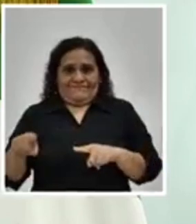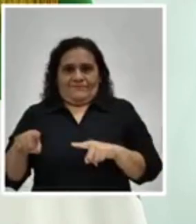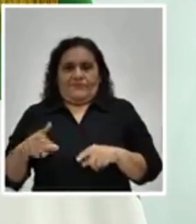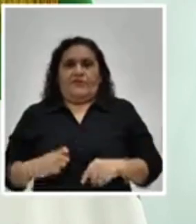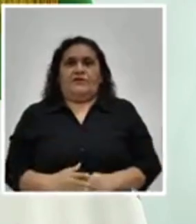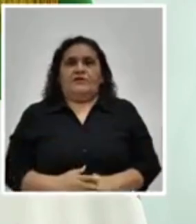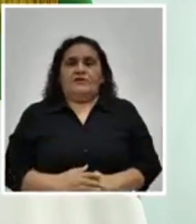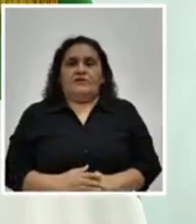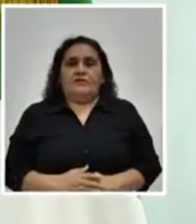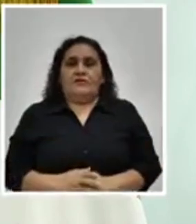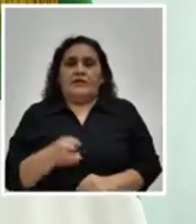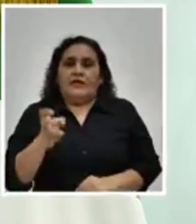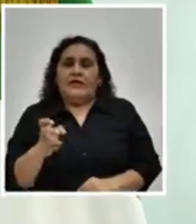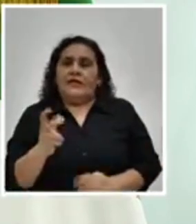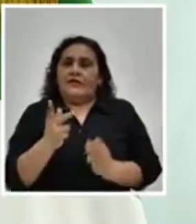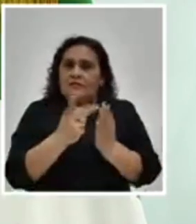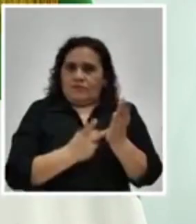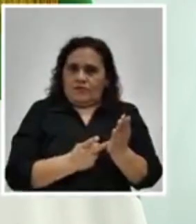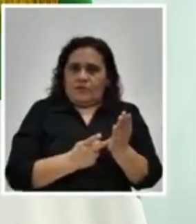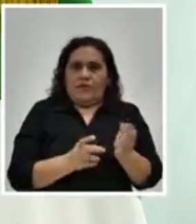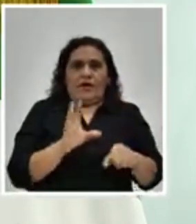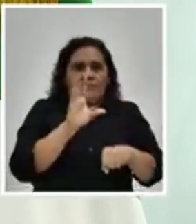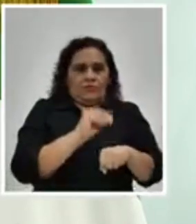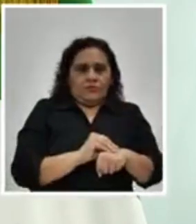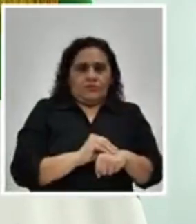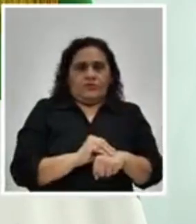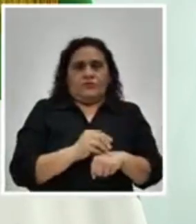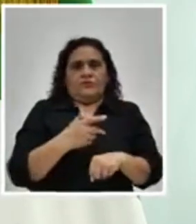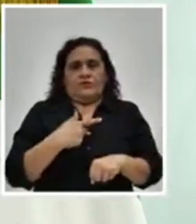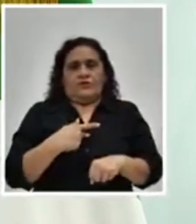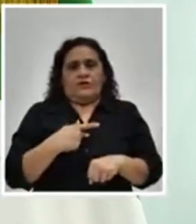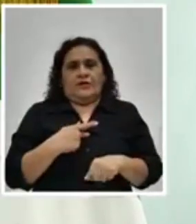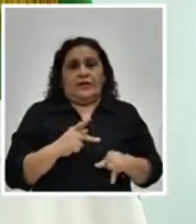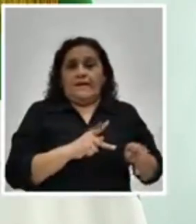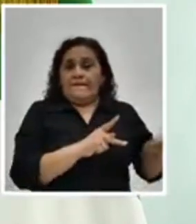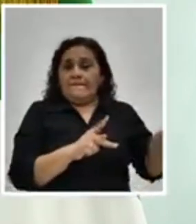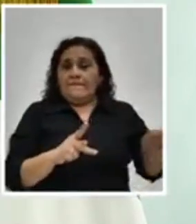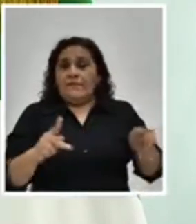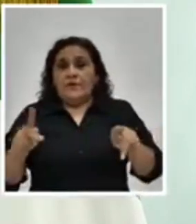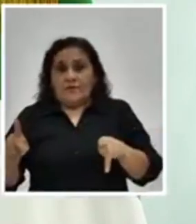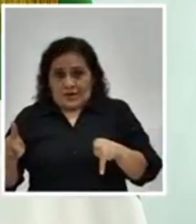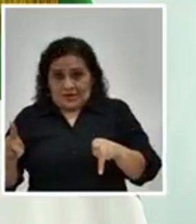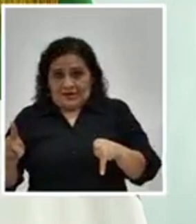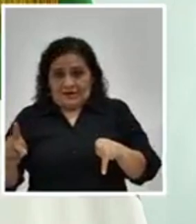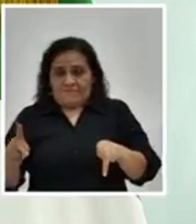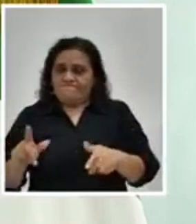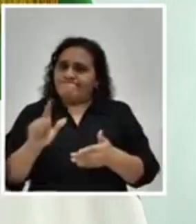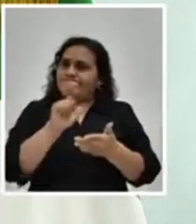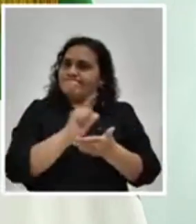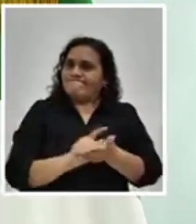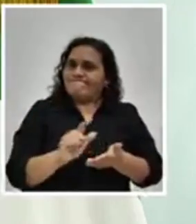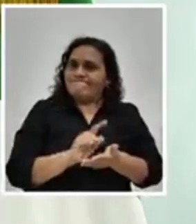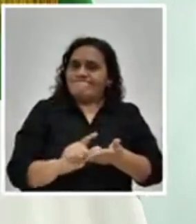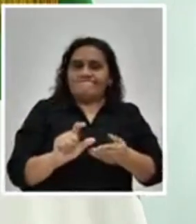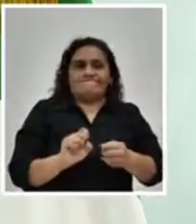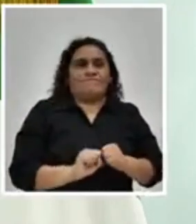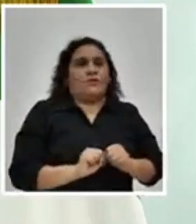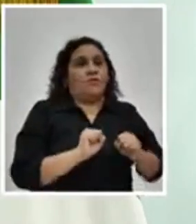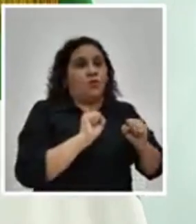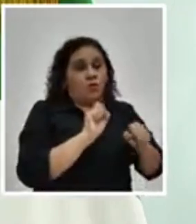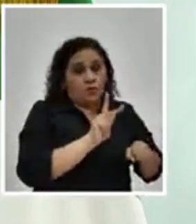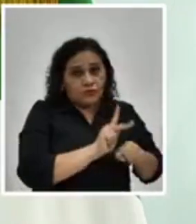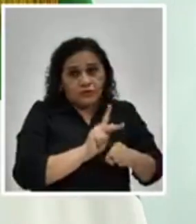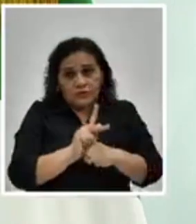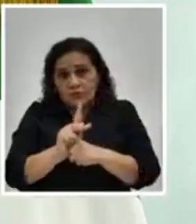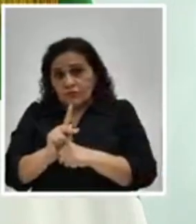Asimismo, este programa ha permitido contar con playas y accesos a la playa limpios y seguros para todos